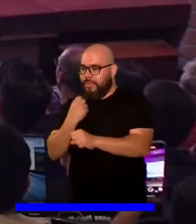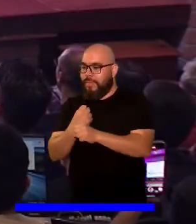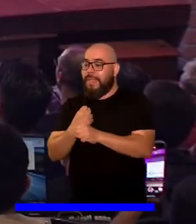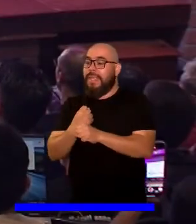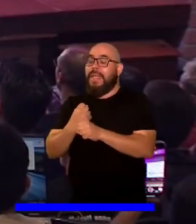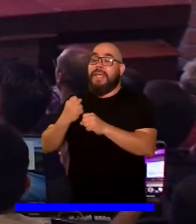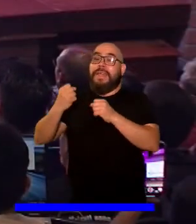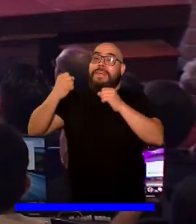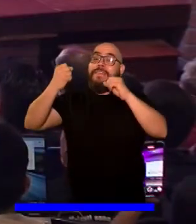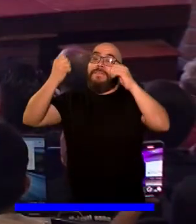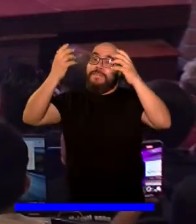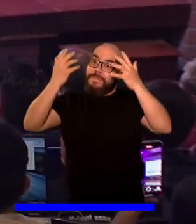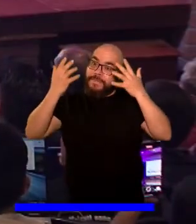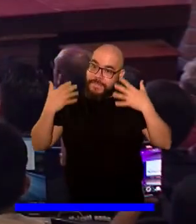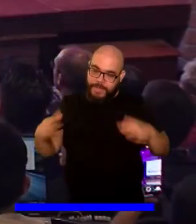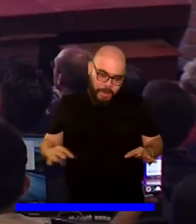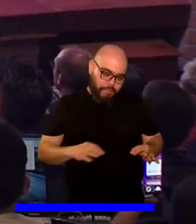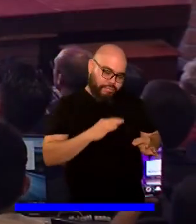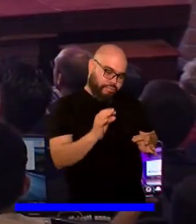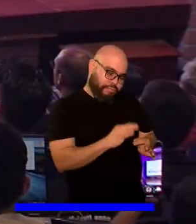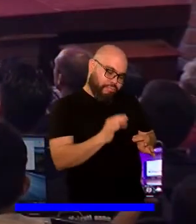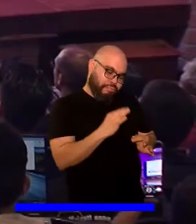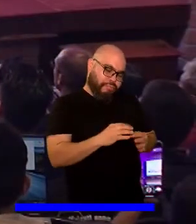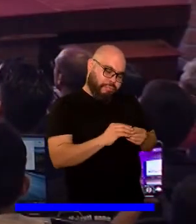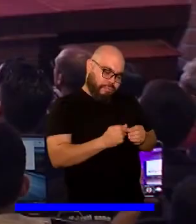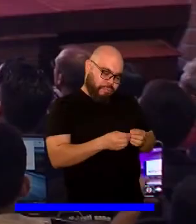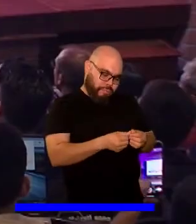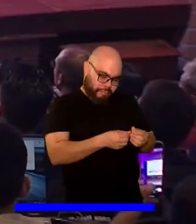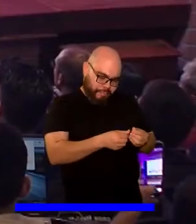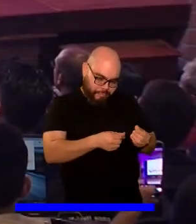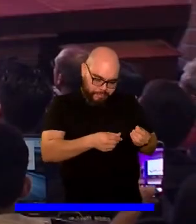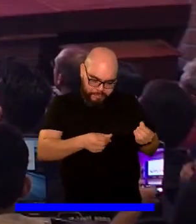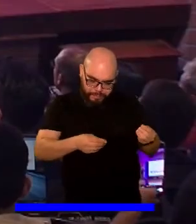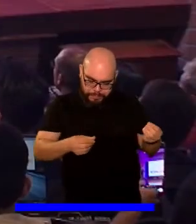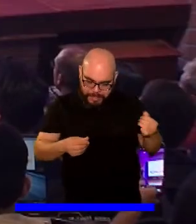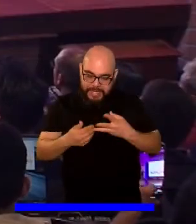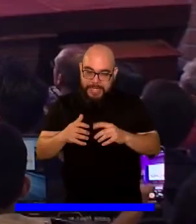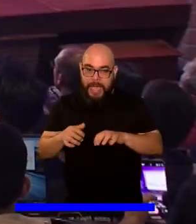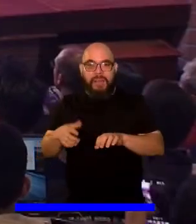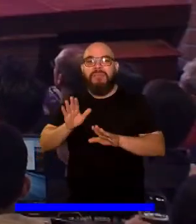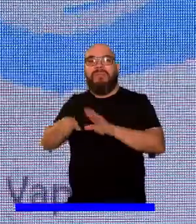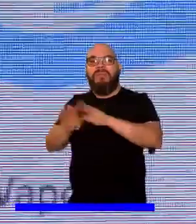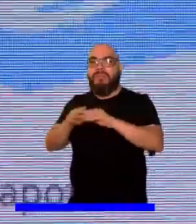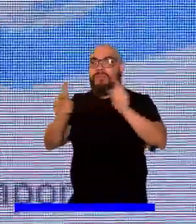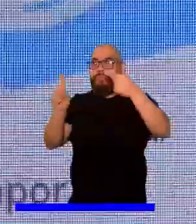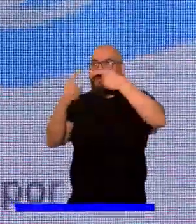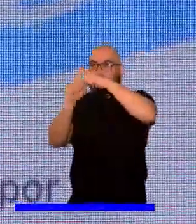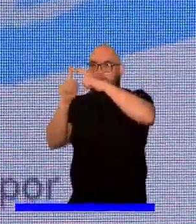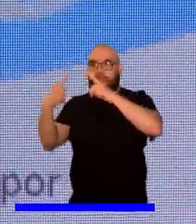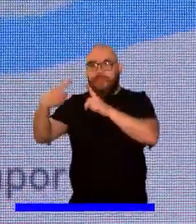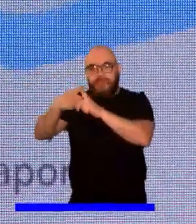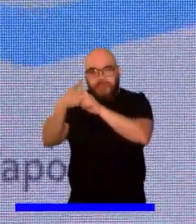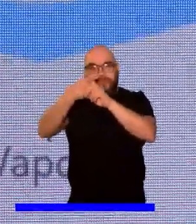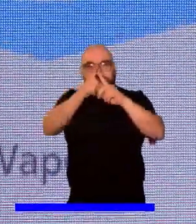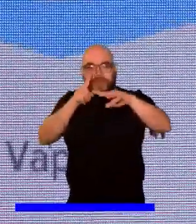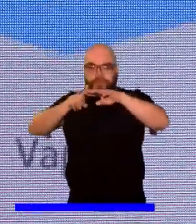cuando empiezan a tener ya el hilo, después tocaba empezar a pasarlo por una máquina de tejer manual, en donde yo empezaba a enredarlo dentro del